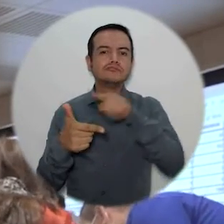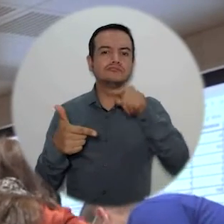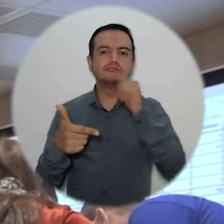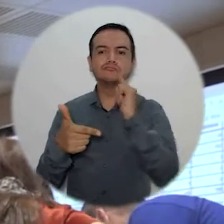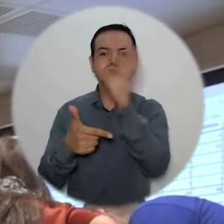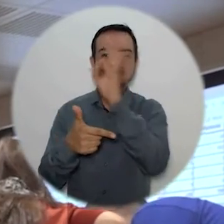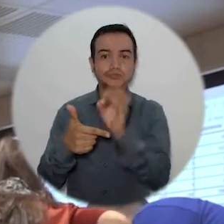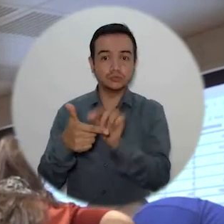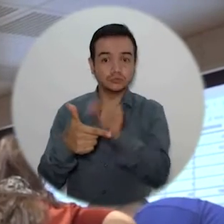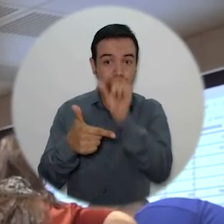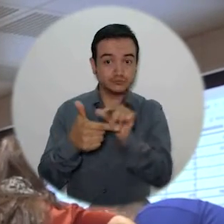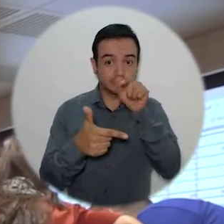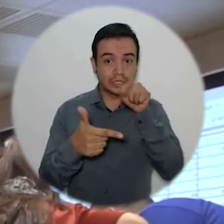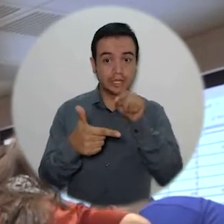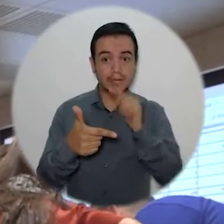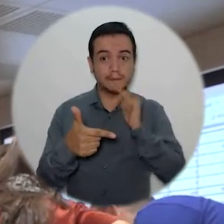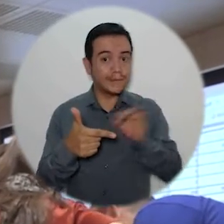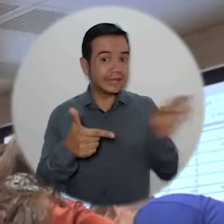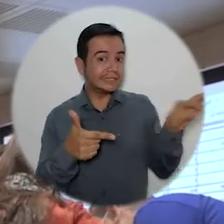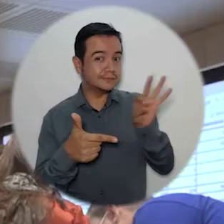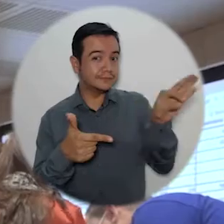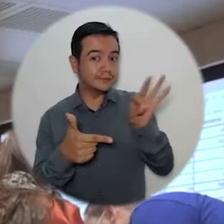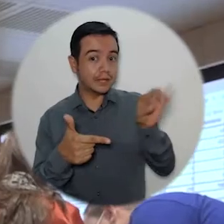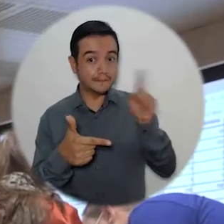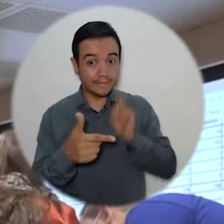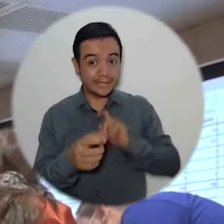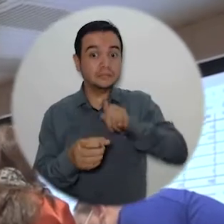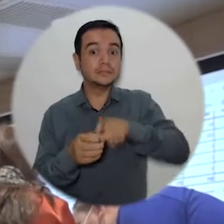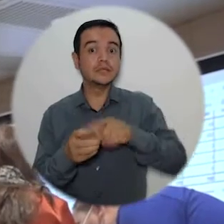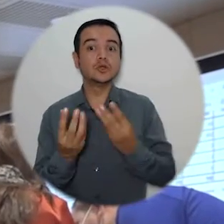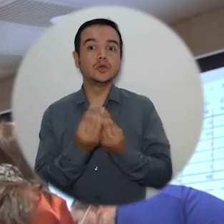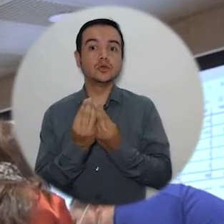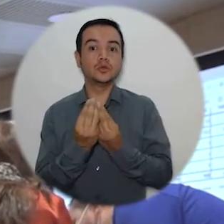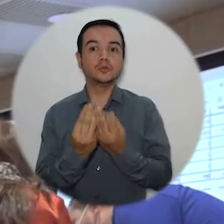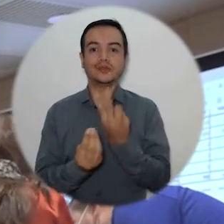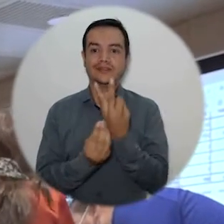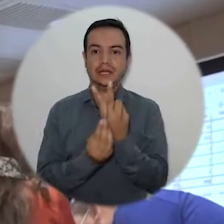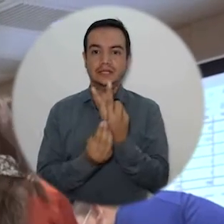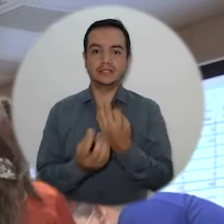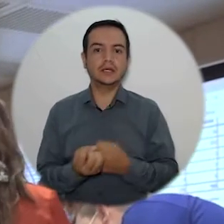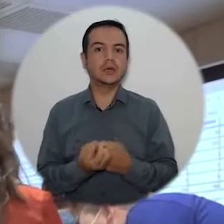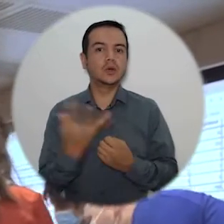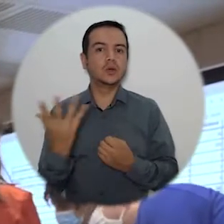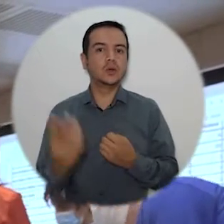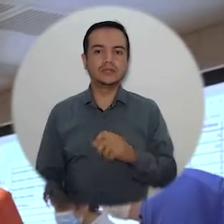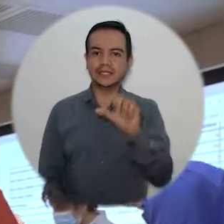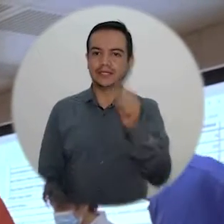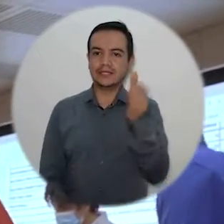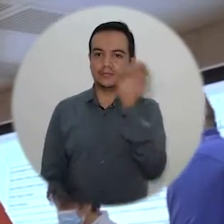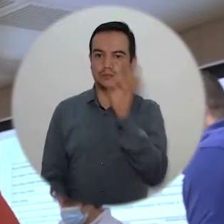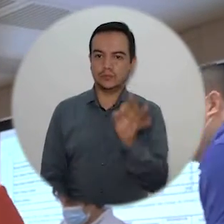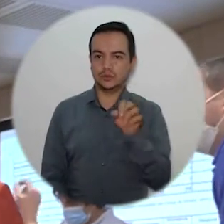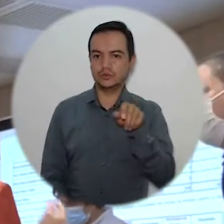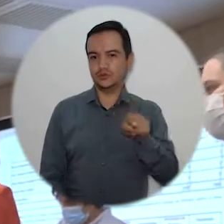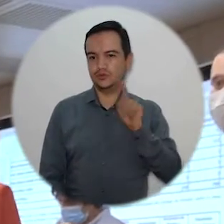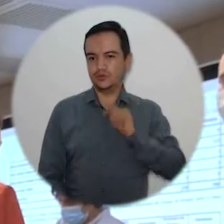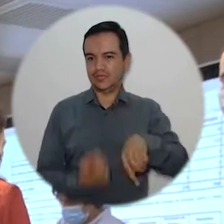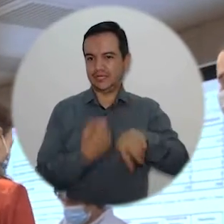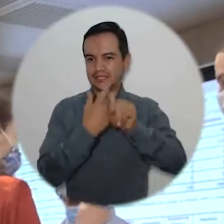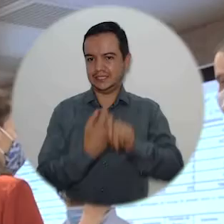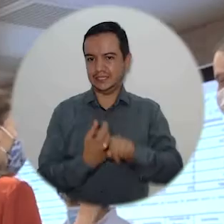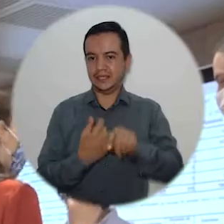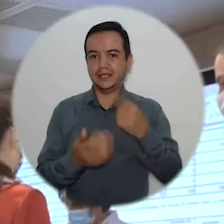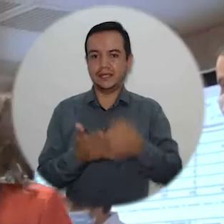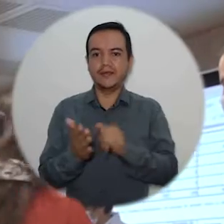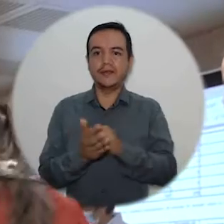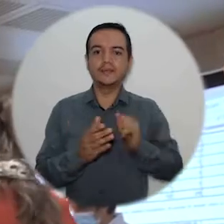los porcentajes que deben cumplir los diferentes candidatos para ser incluidos en la terna son un 10% del